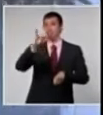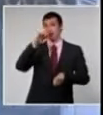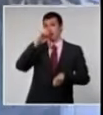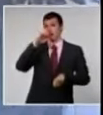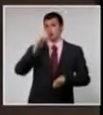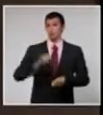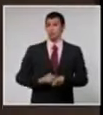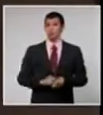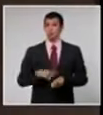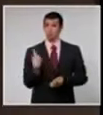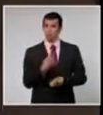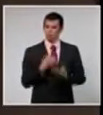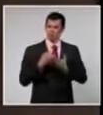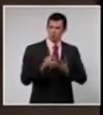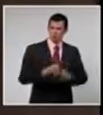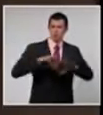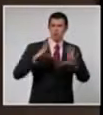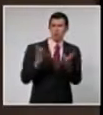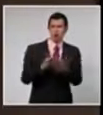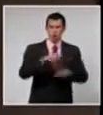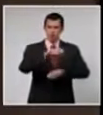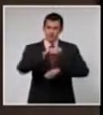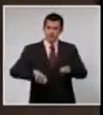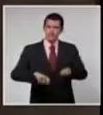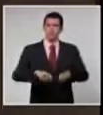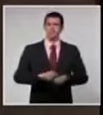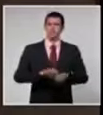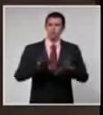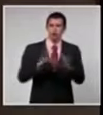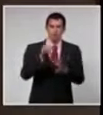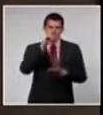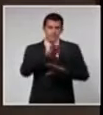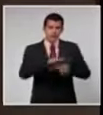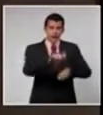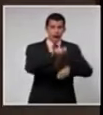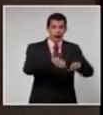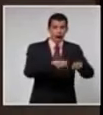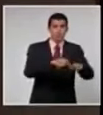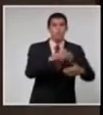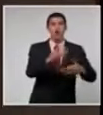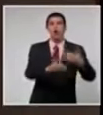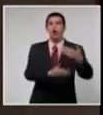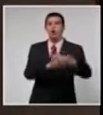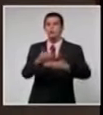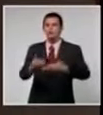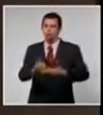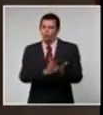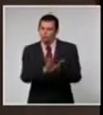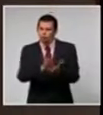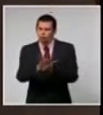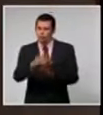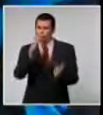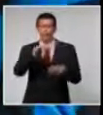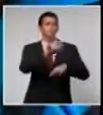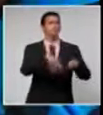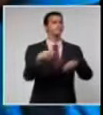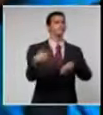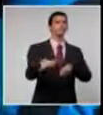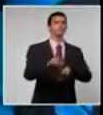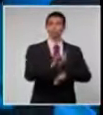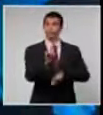en la cirugía, comprometidos con su posoperatorio, y verla hoy sin complicaciones, pues nos llena de orgullo y satisfacción.